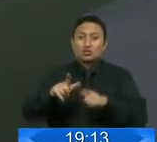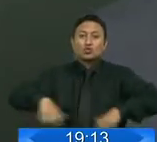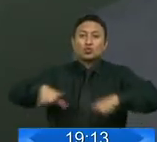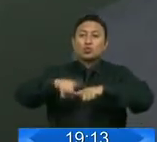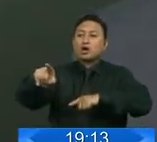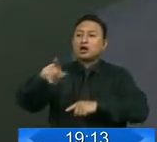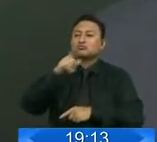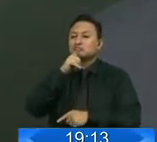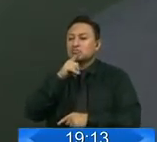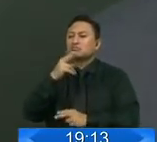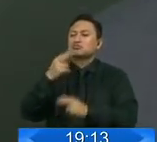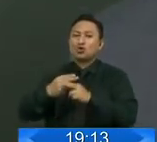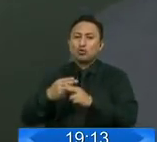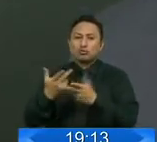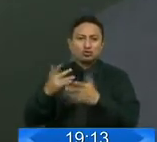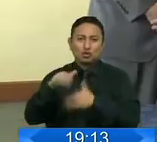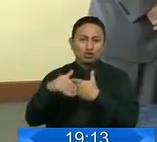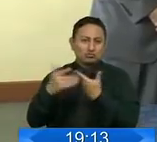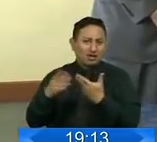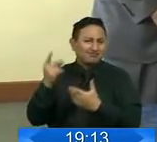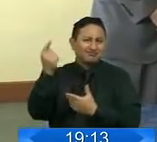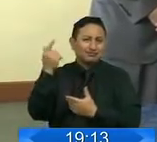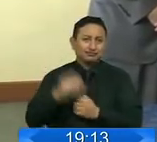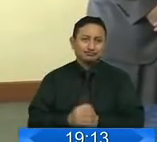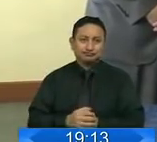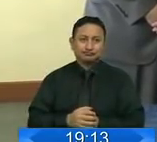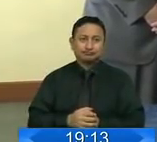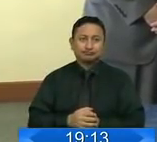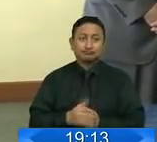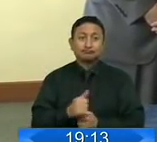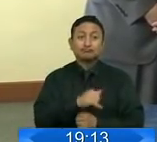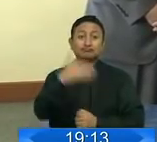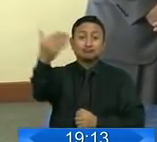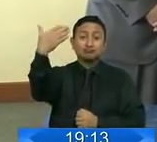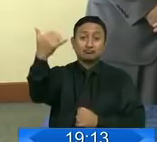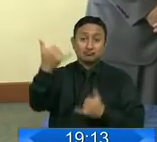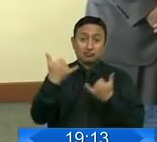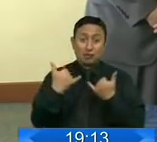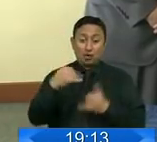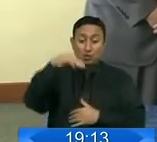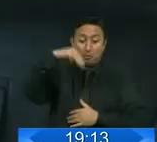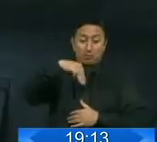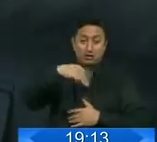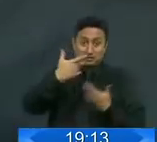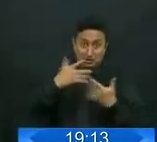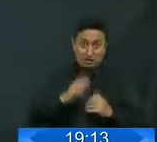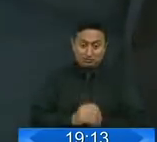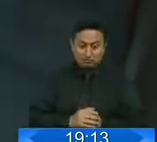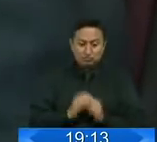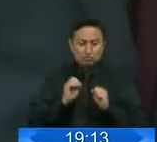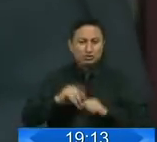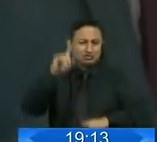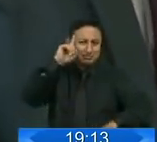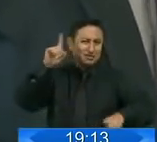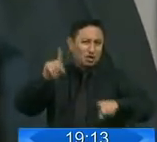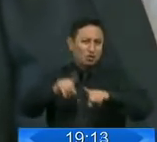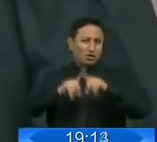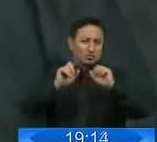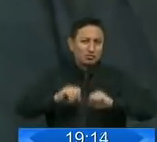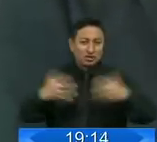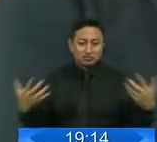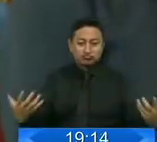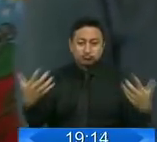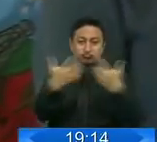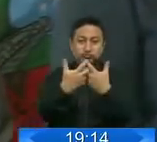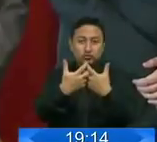está dándose ese incidente. El alcalde espera que con la reunión que mantendrá este martes se pueda llegar a acuerdos para trabajar